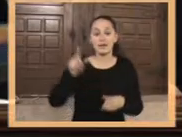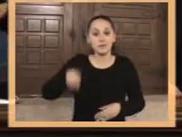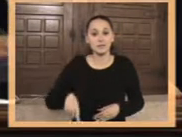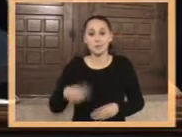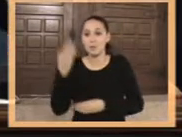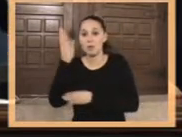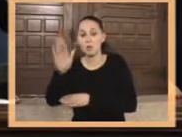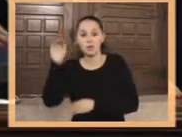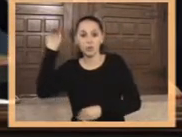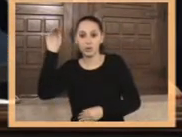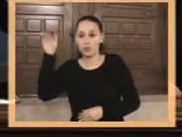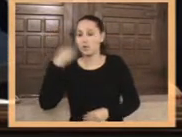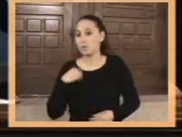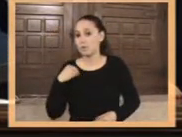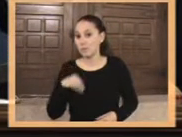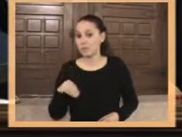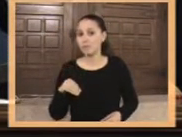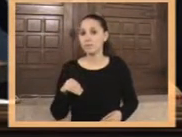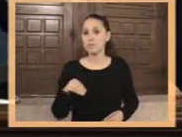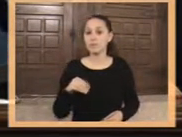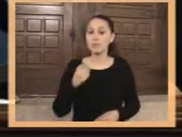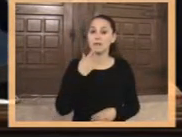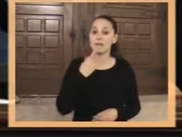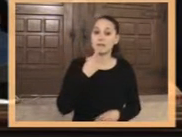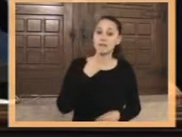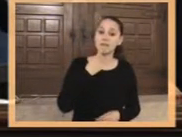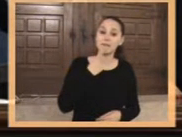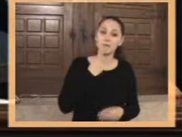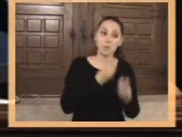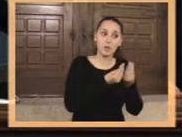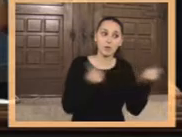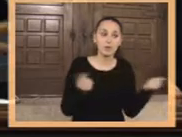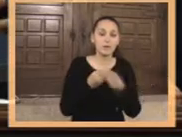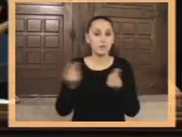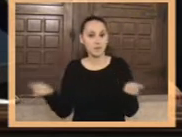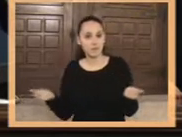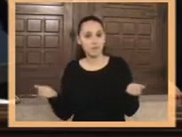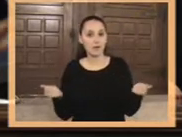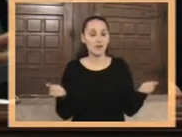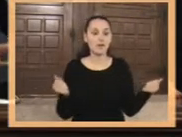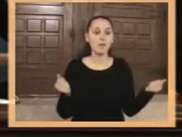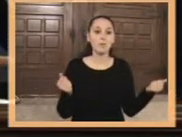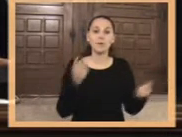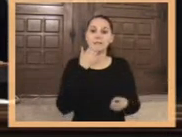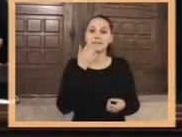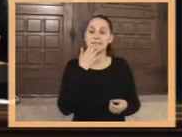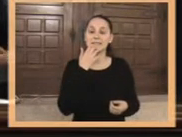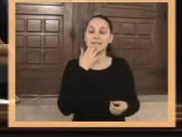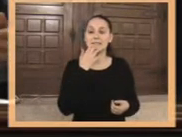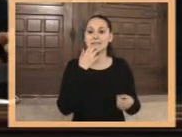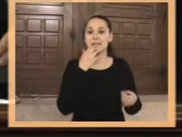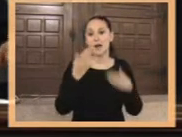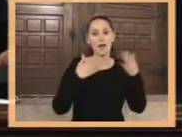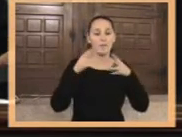nosotros eliminábamos, y lo ha dicho el portavoz del Gobierno, eliminamos cualquier matiz político, porque así lo habíamos pedido nosotros